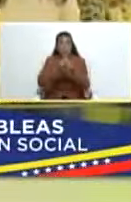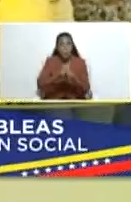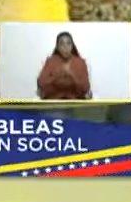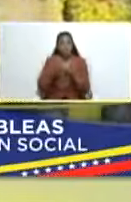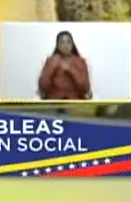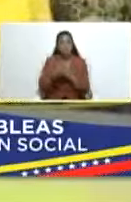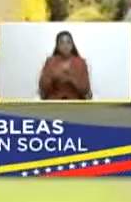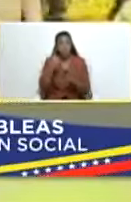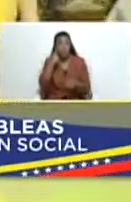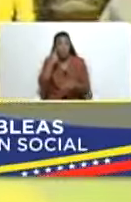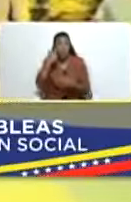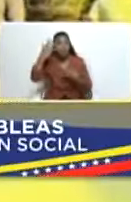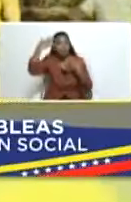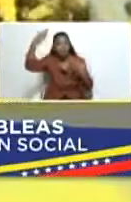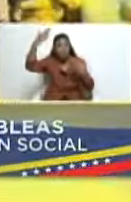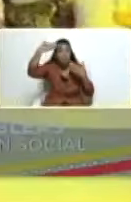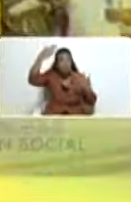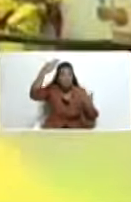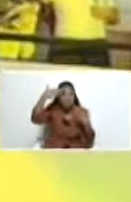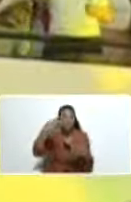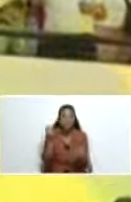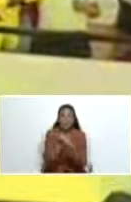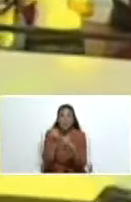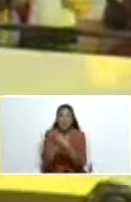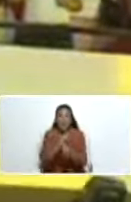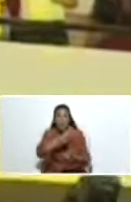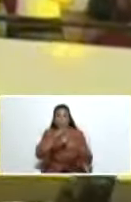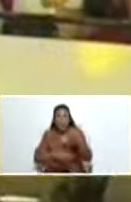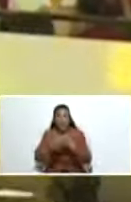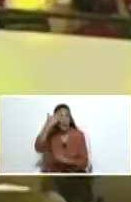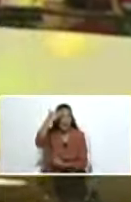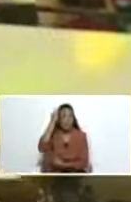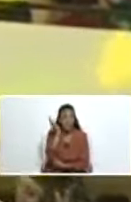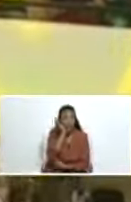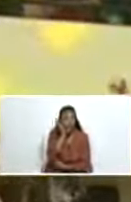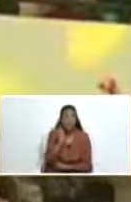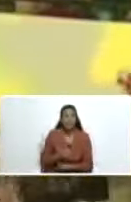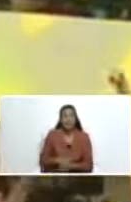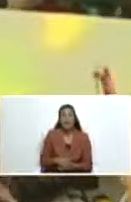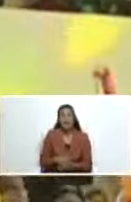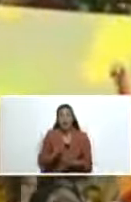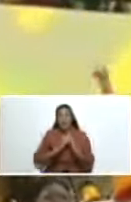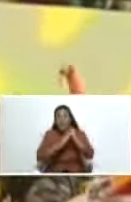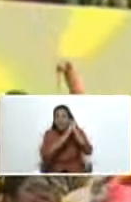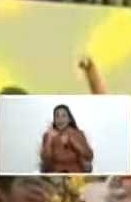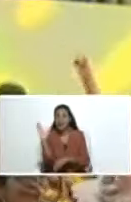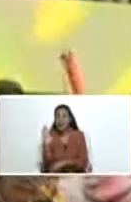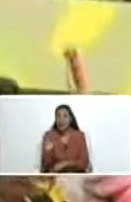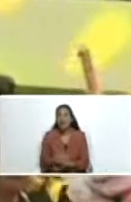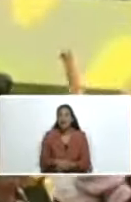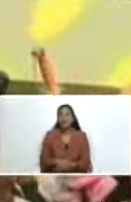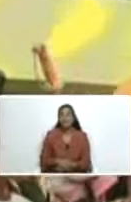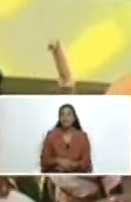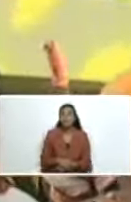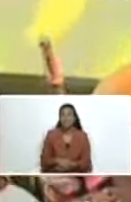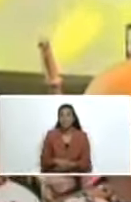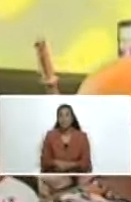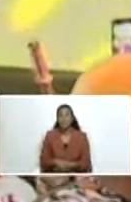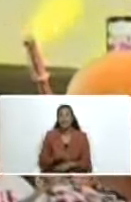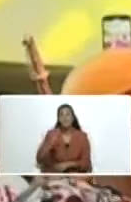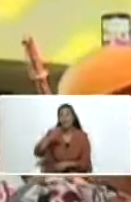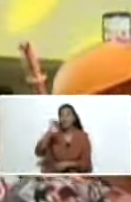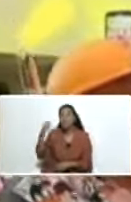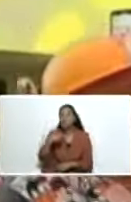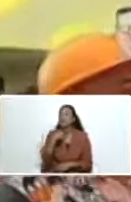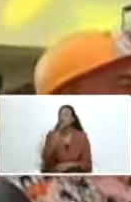lo que ustedes ya saludaron, con nuestro almirante, la Carmen Meléndez, Naún Fernández, Joana Carrillo, Mayelín Arias,